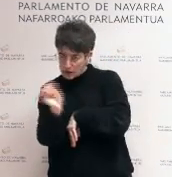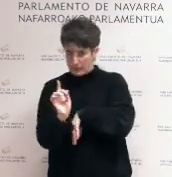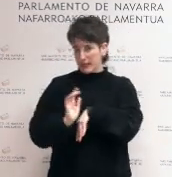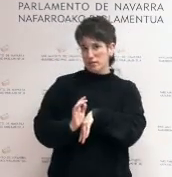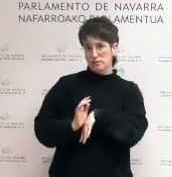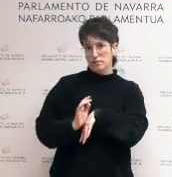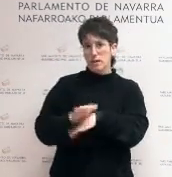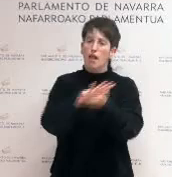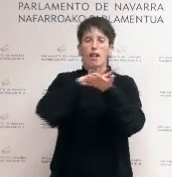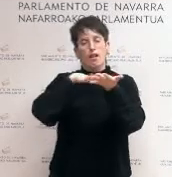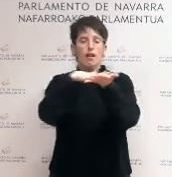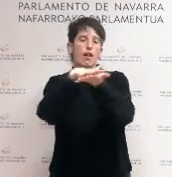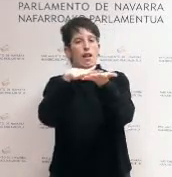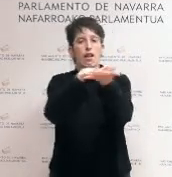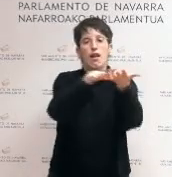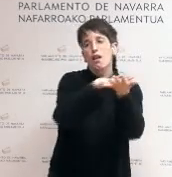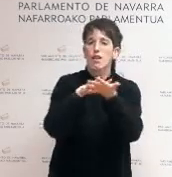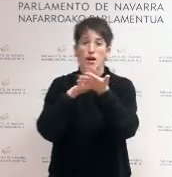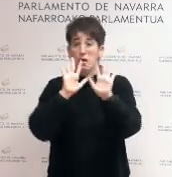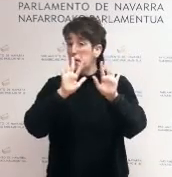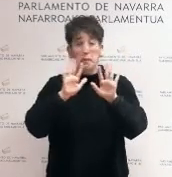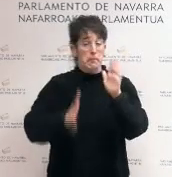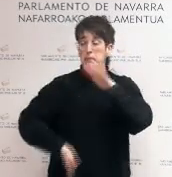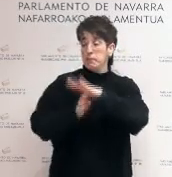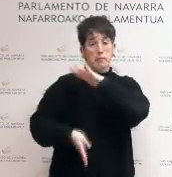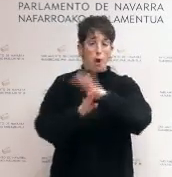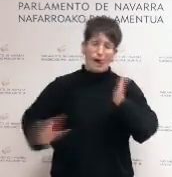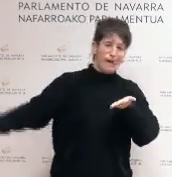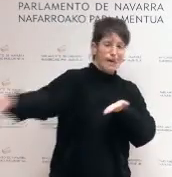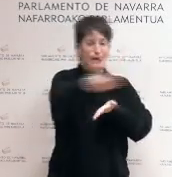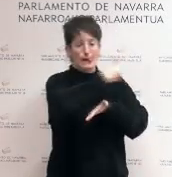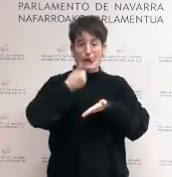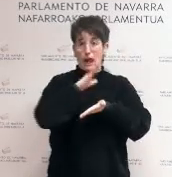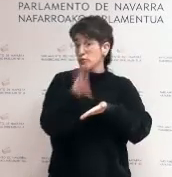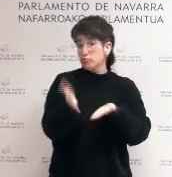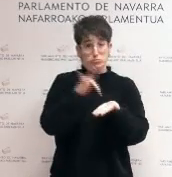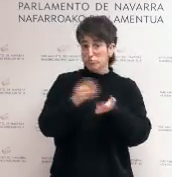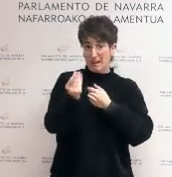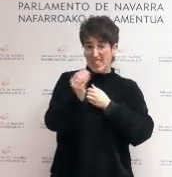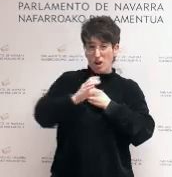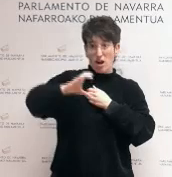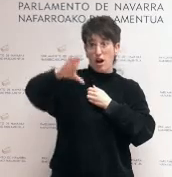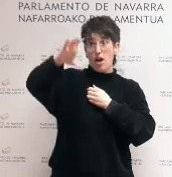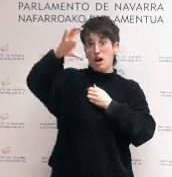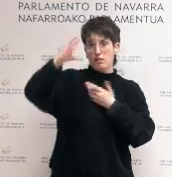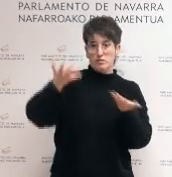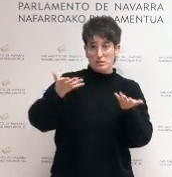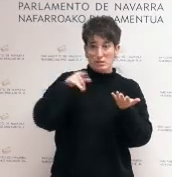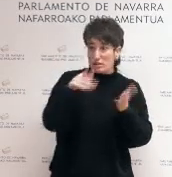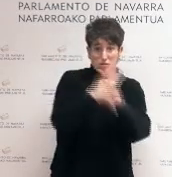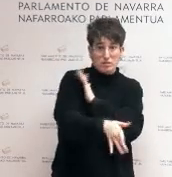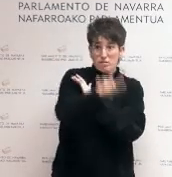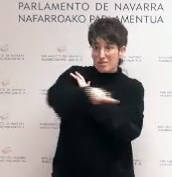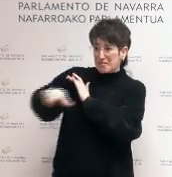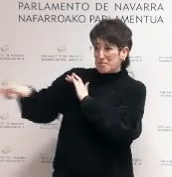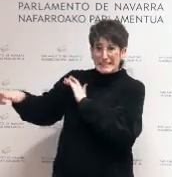habla, sigue recaudando a costa de la subida de precios, al tiempo que aumentan las dificultades de la gente para llegar